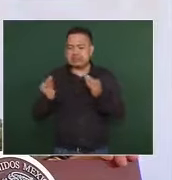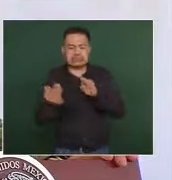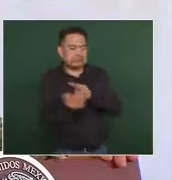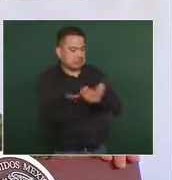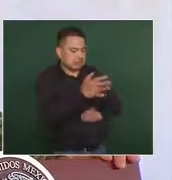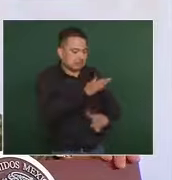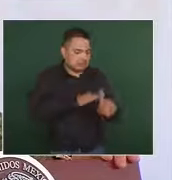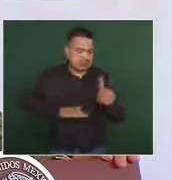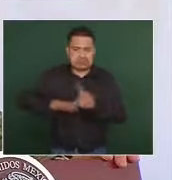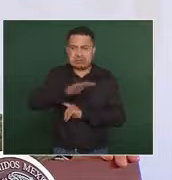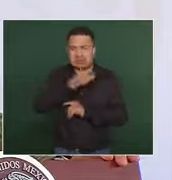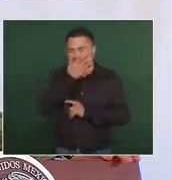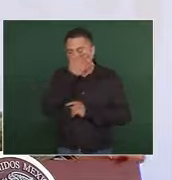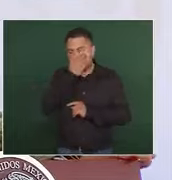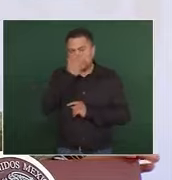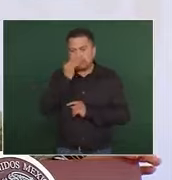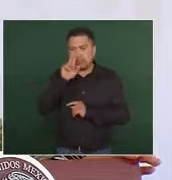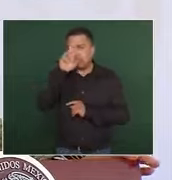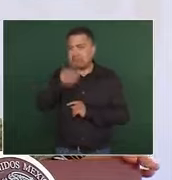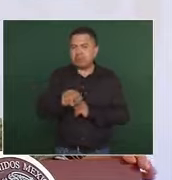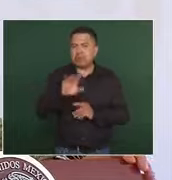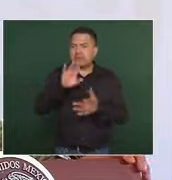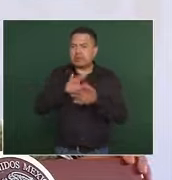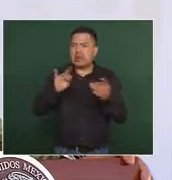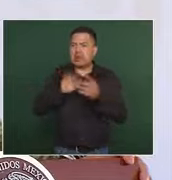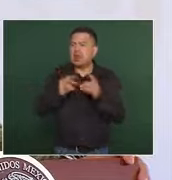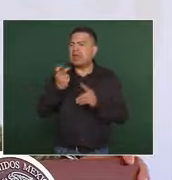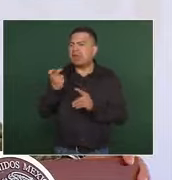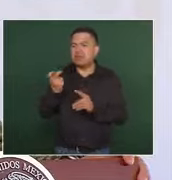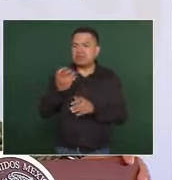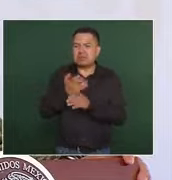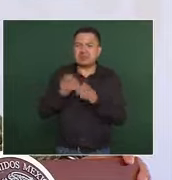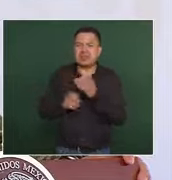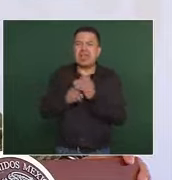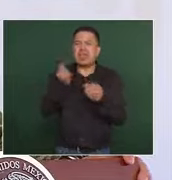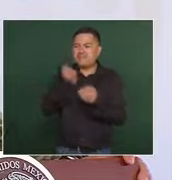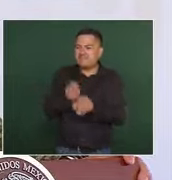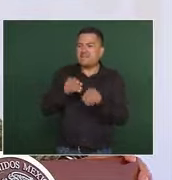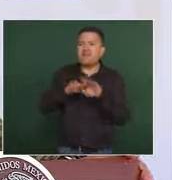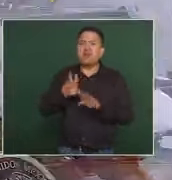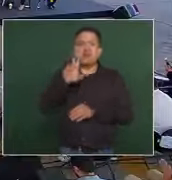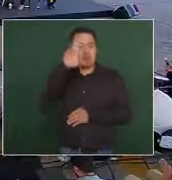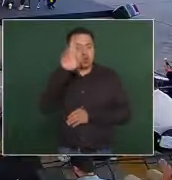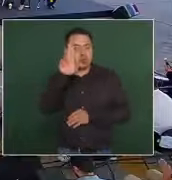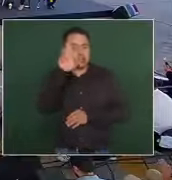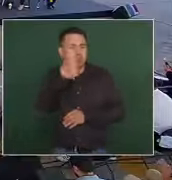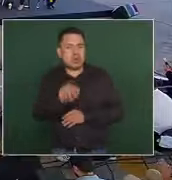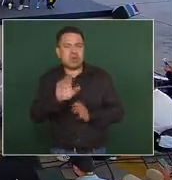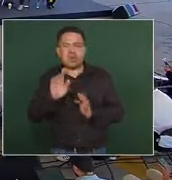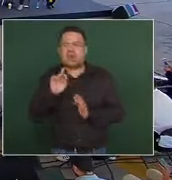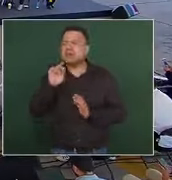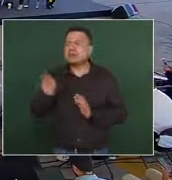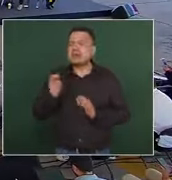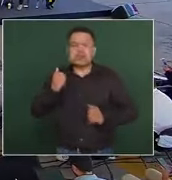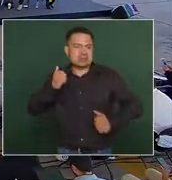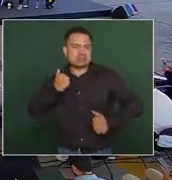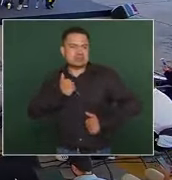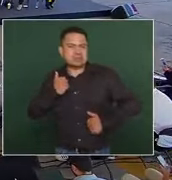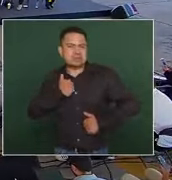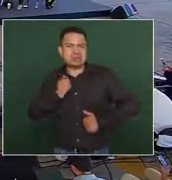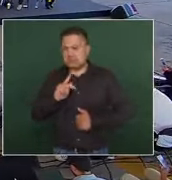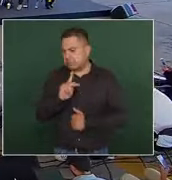Entonces, no se dijo que fueran armamentos, o más bien la información no es de que sea armamento del